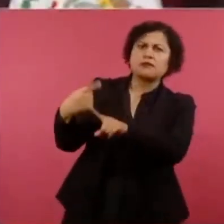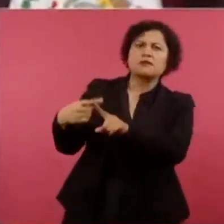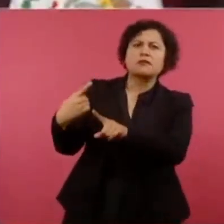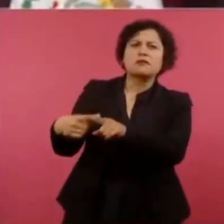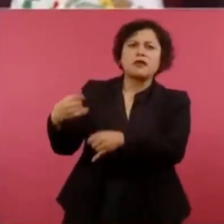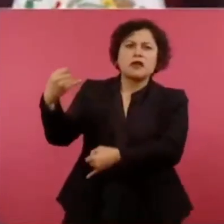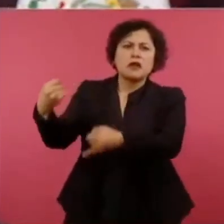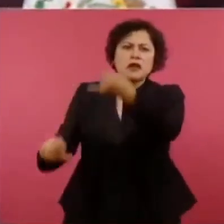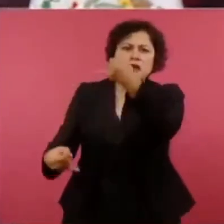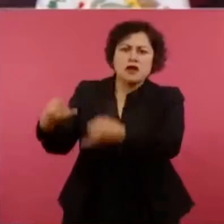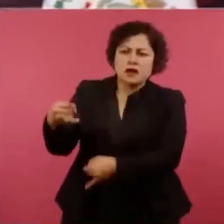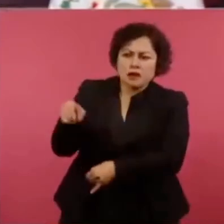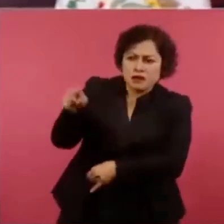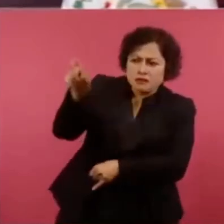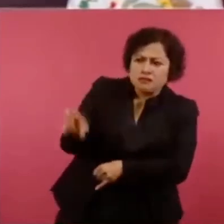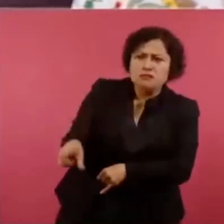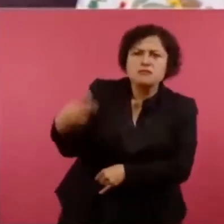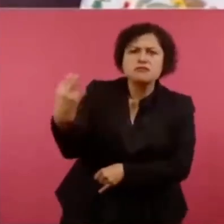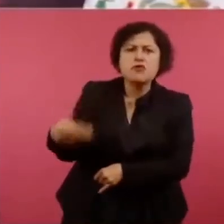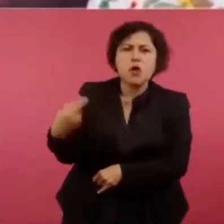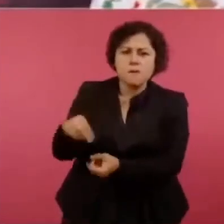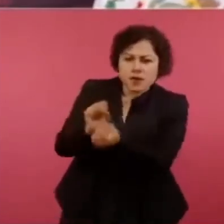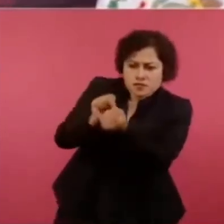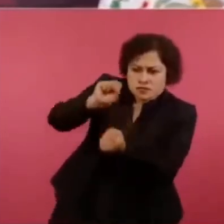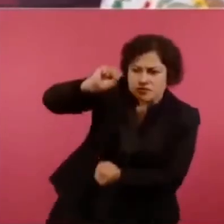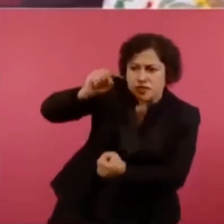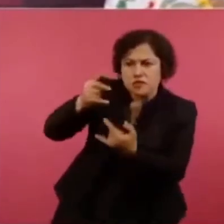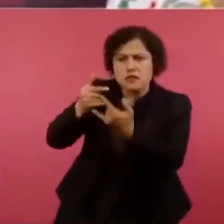No, y ahora ya la gente,